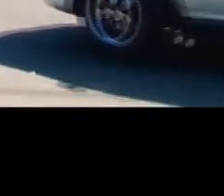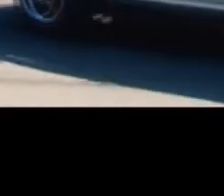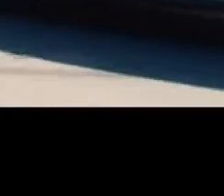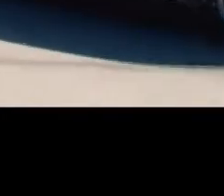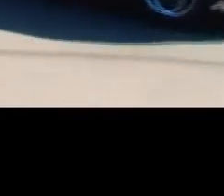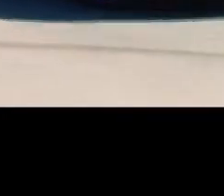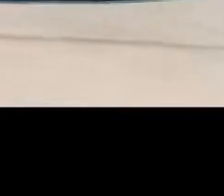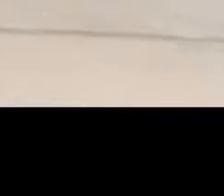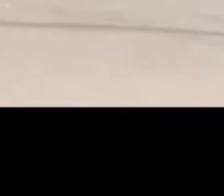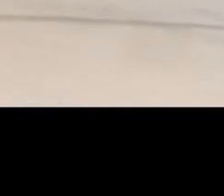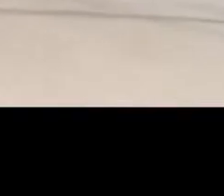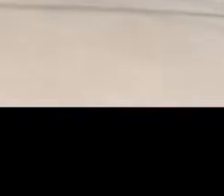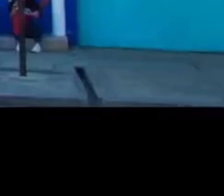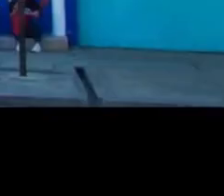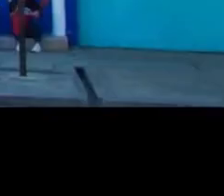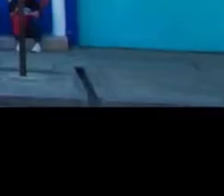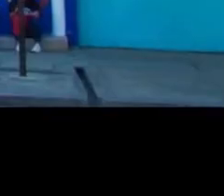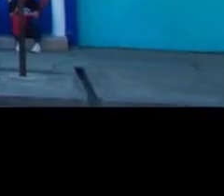ah